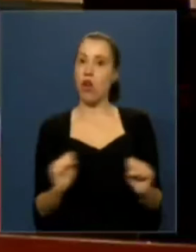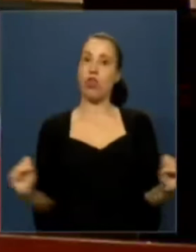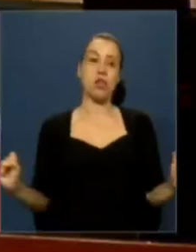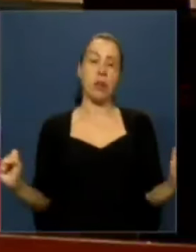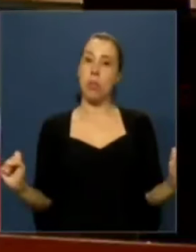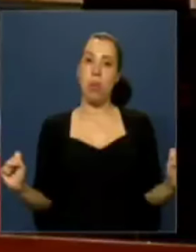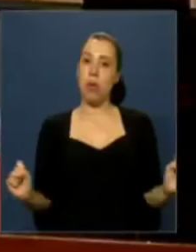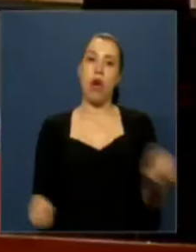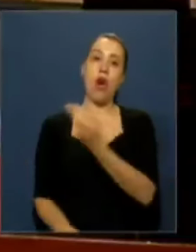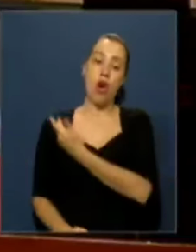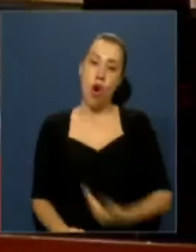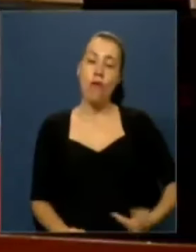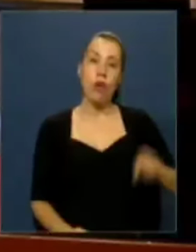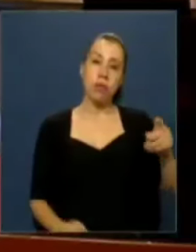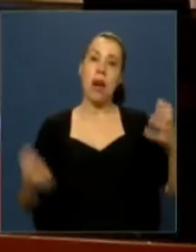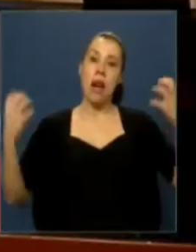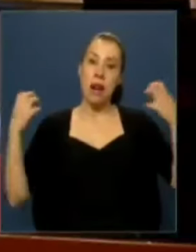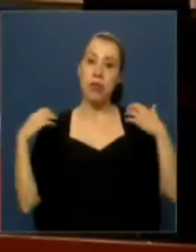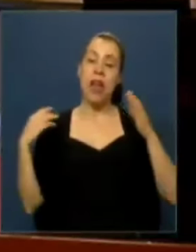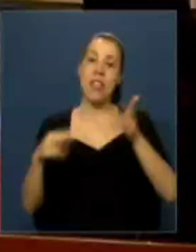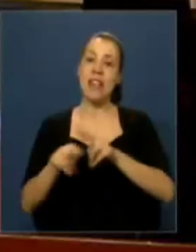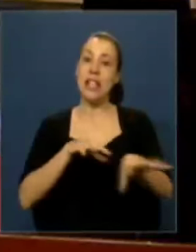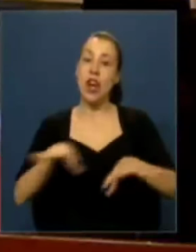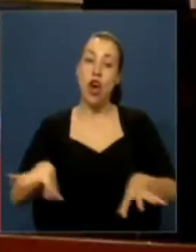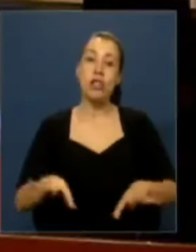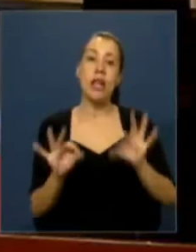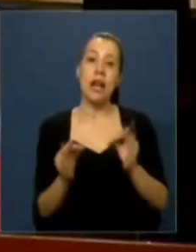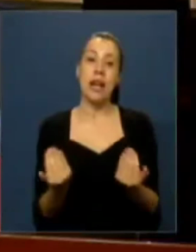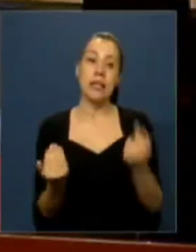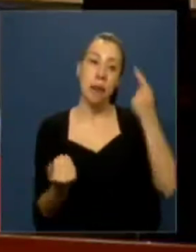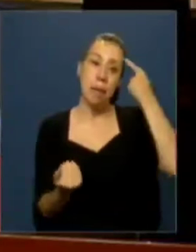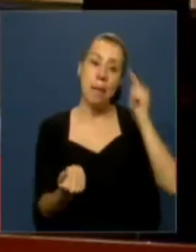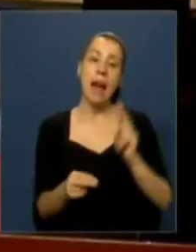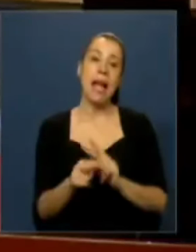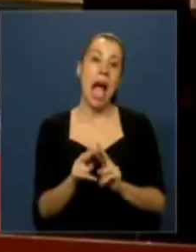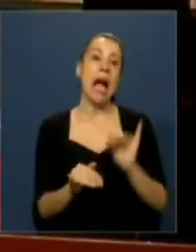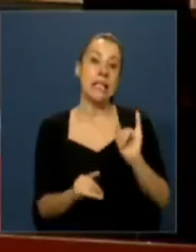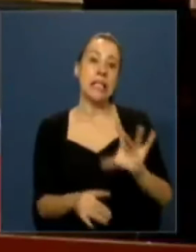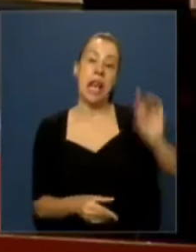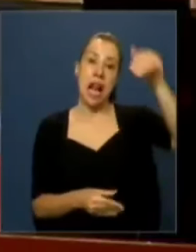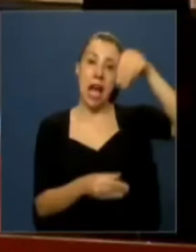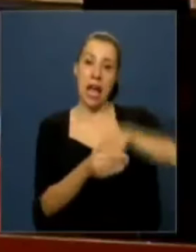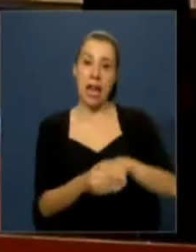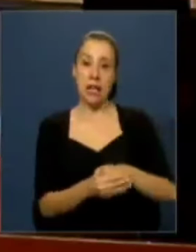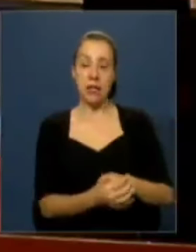el gobierno es responsable de hacer las cosas que sean necesarias para que ocurra esa elección.